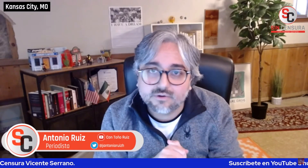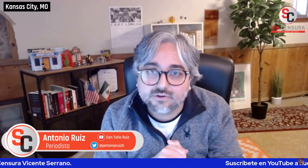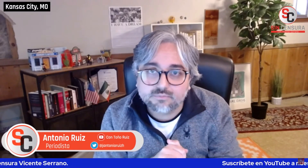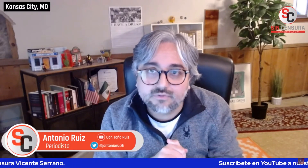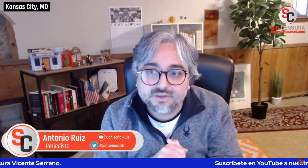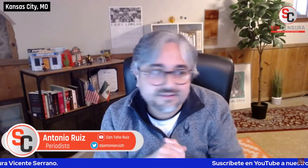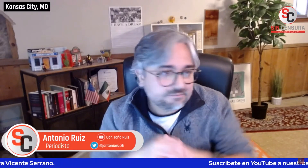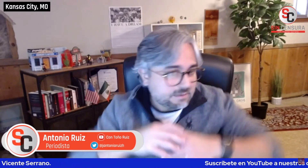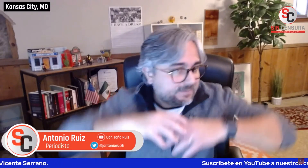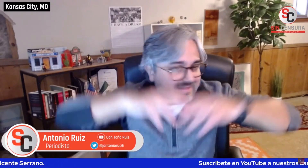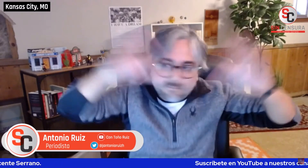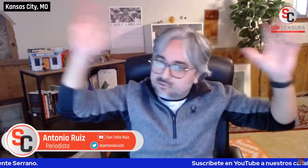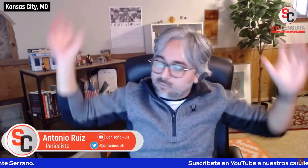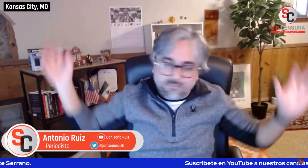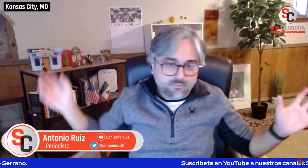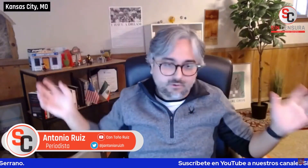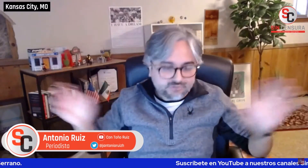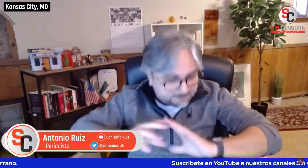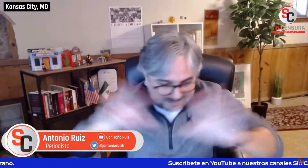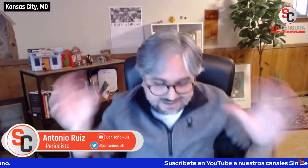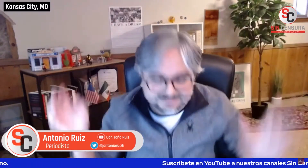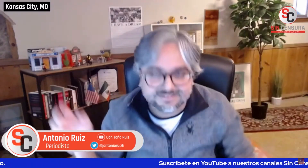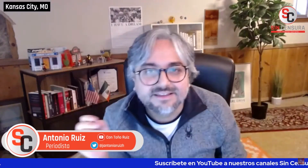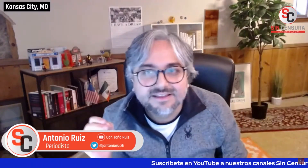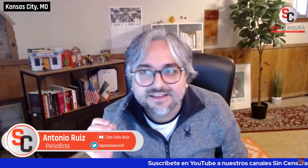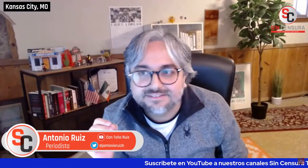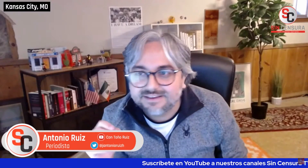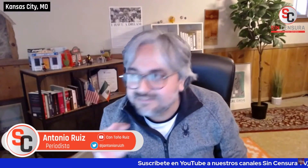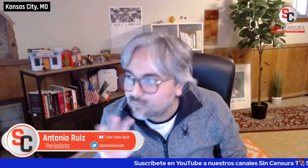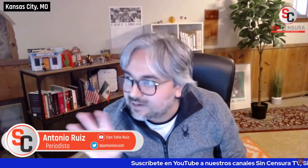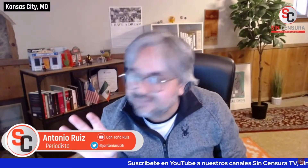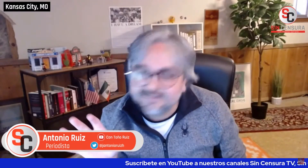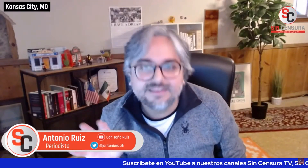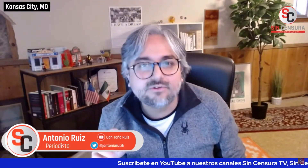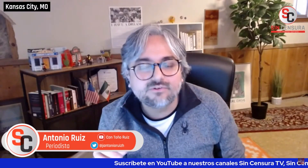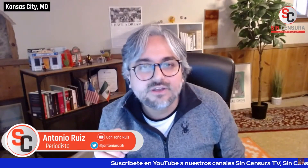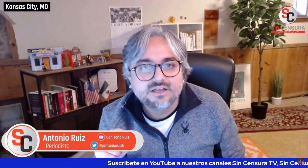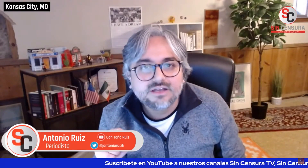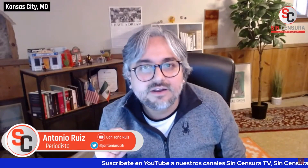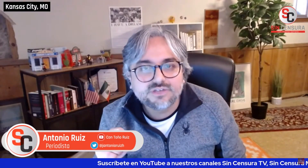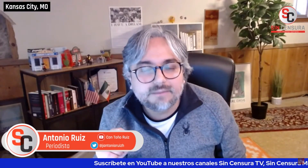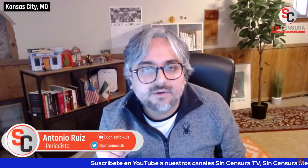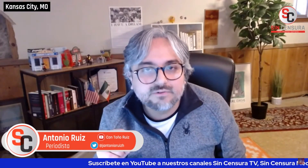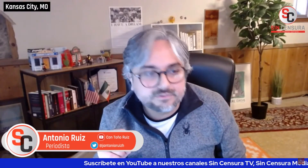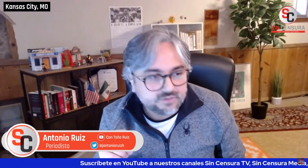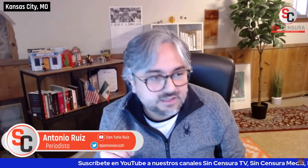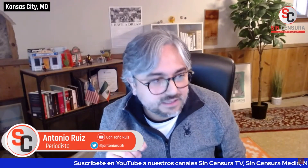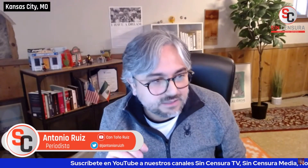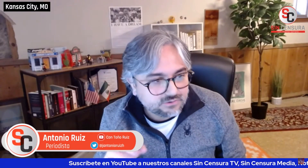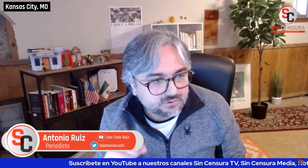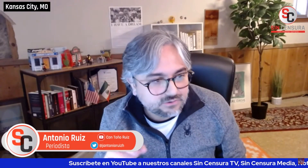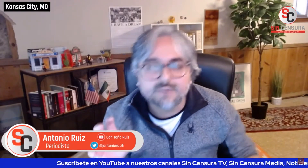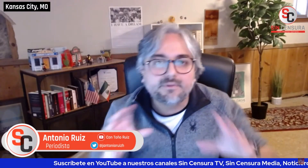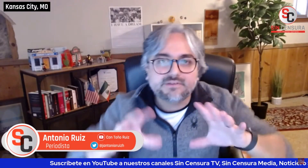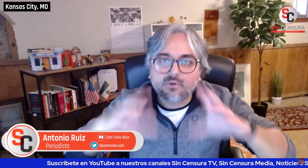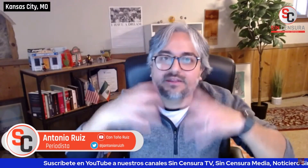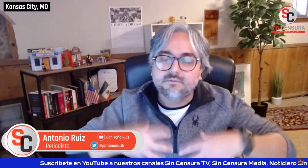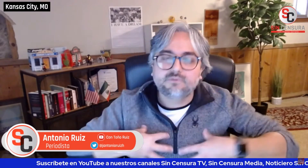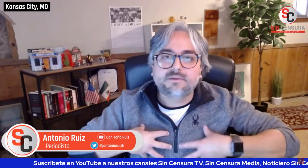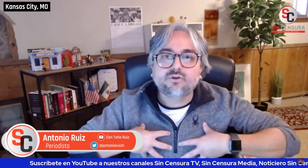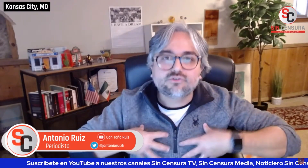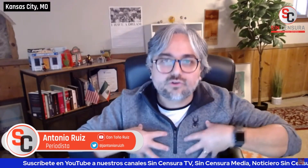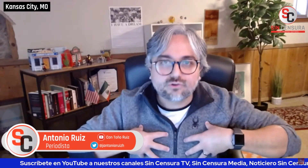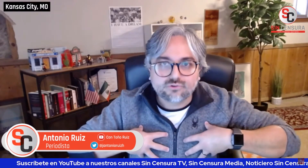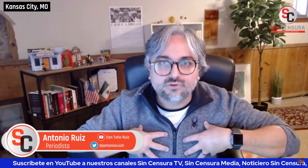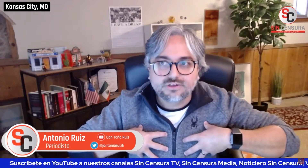quien lo que le corresponde. Aprendámoslo por siempre, Así, sé que es algo que le enseñan a los, a los chamacos que estudian derecho y etcétera, pero es algo que